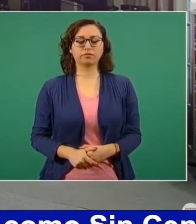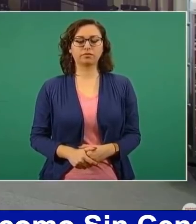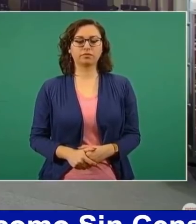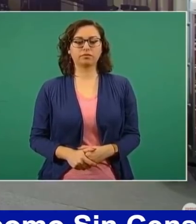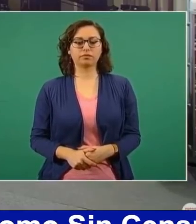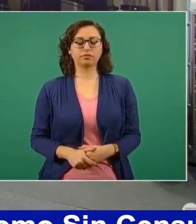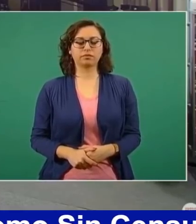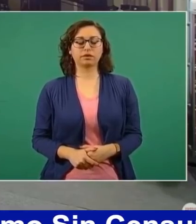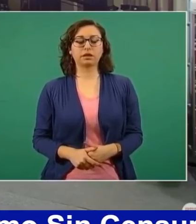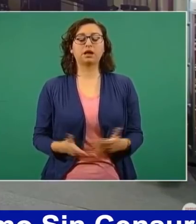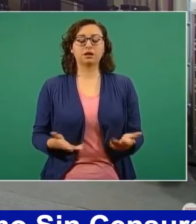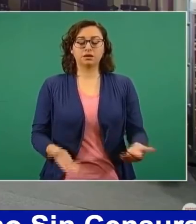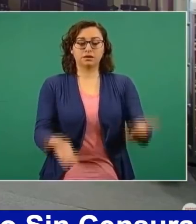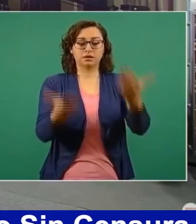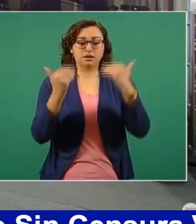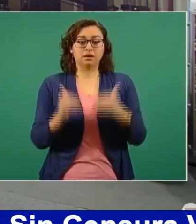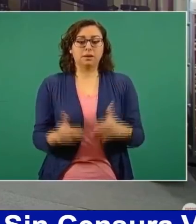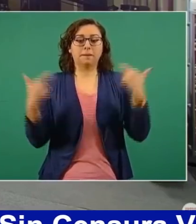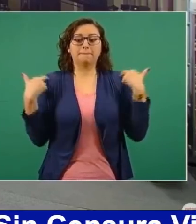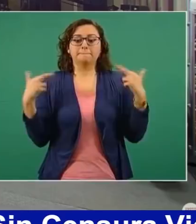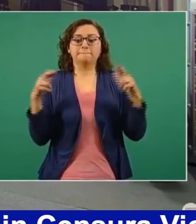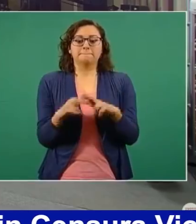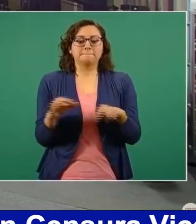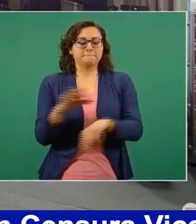poniendo para el personal educativo.